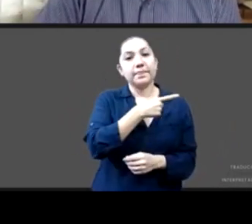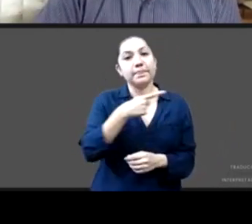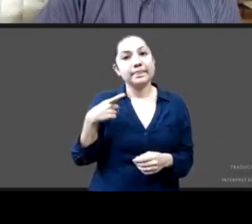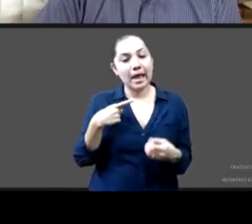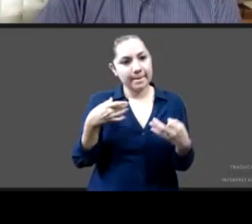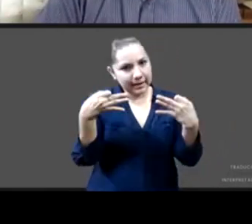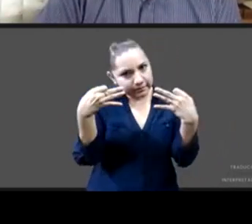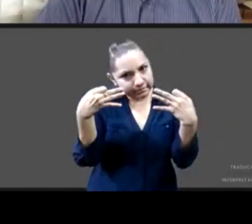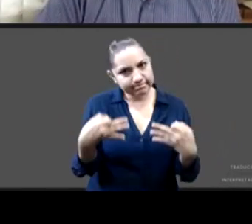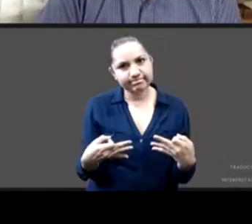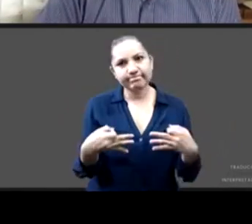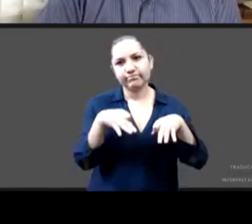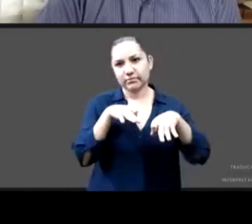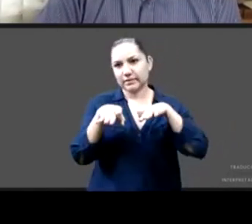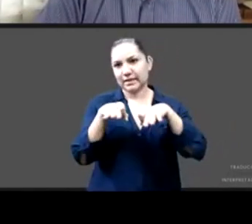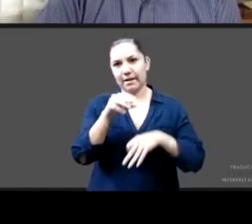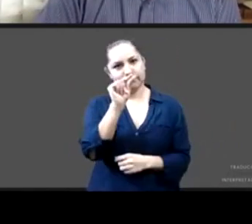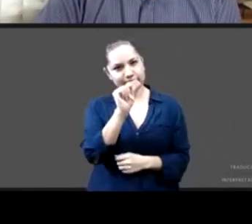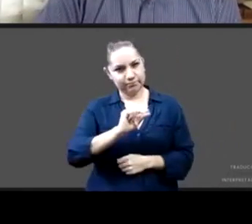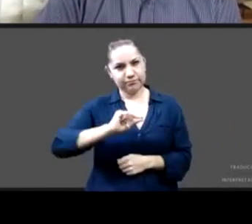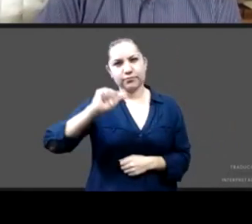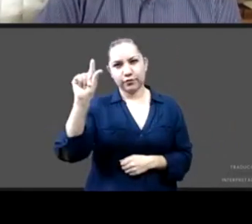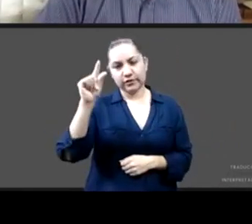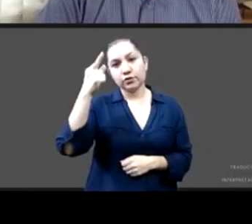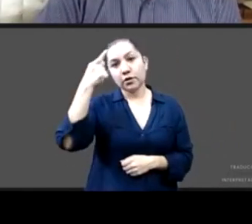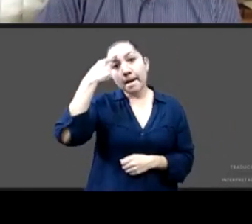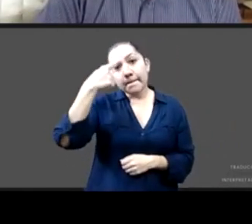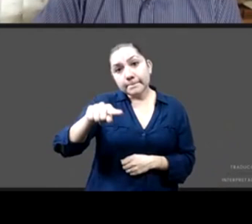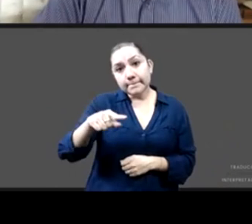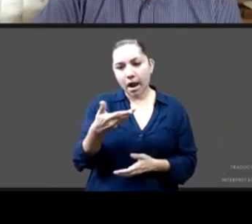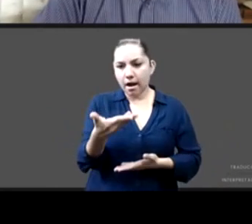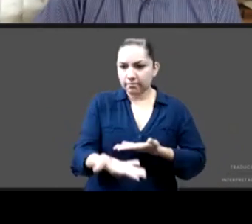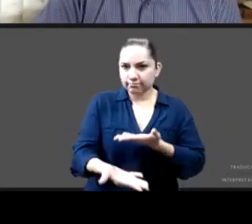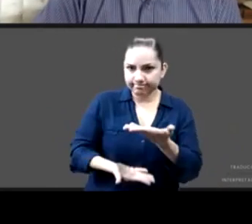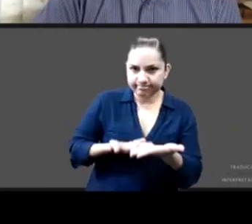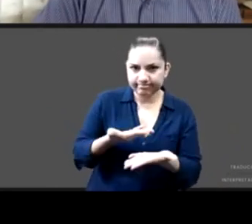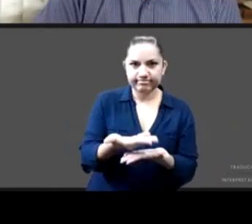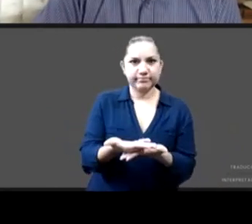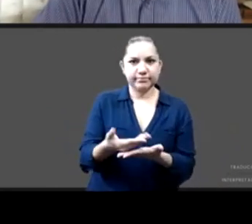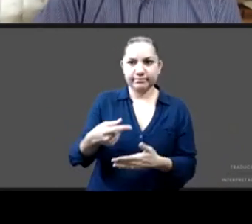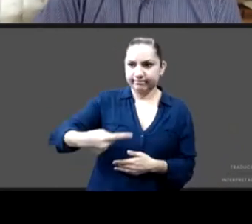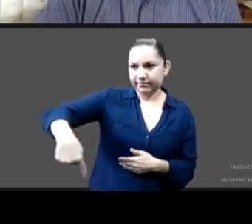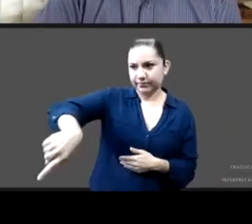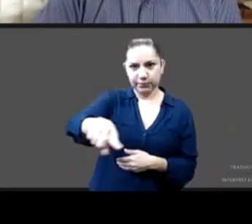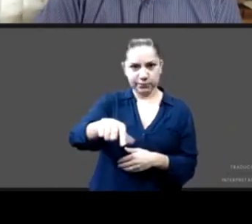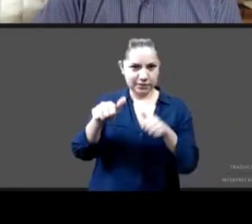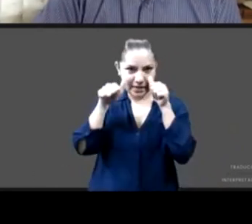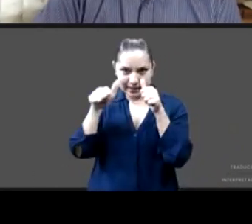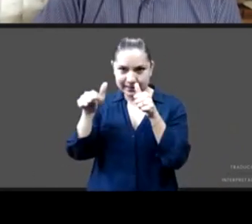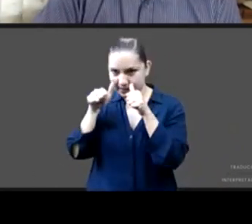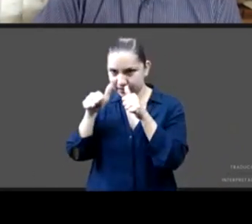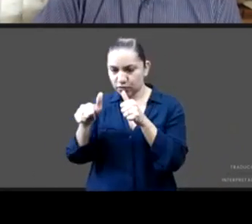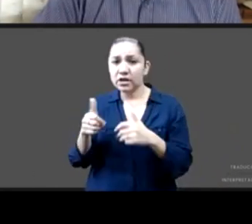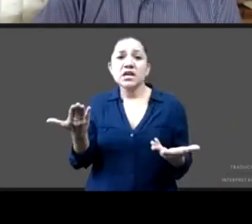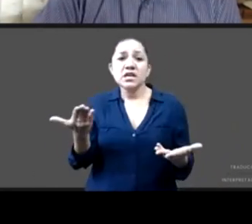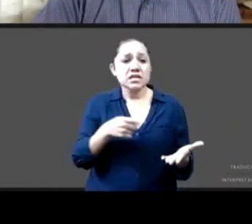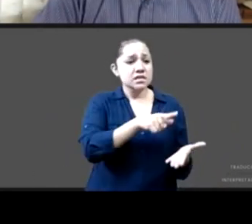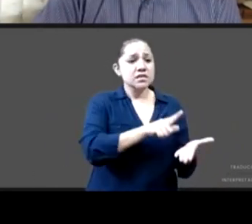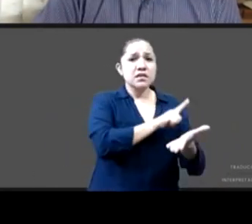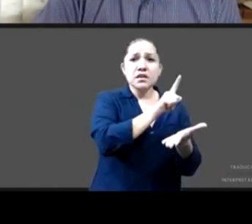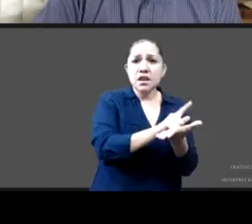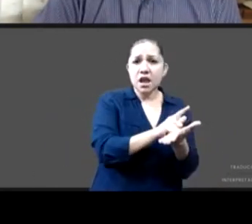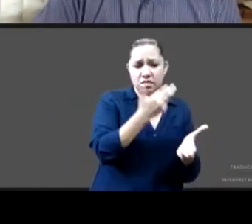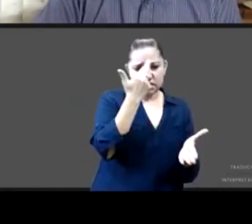y para la atención y que se disminuya la impunidad en estos